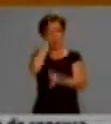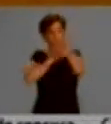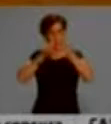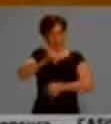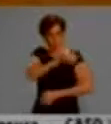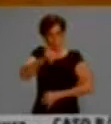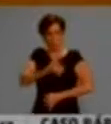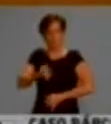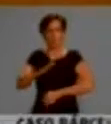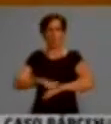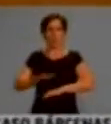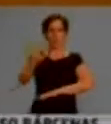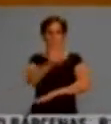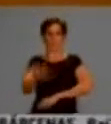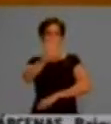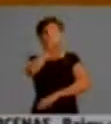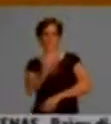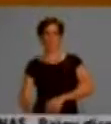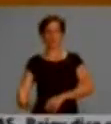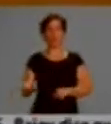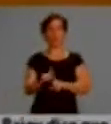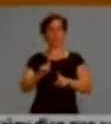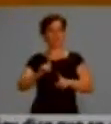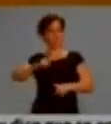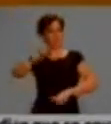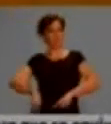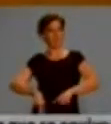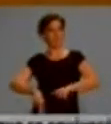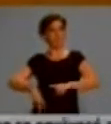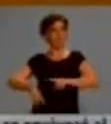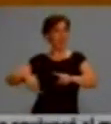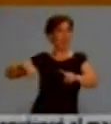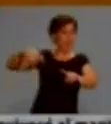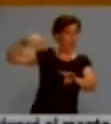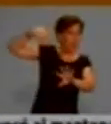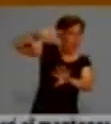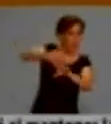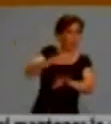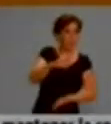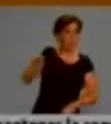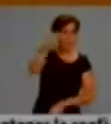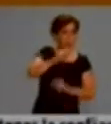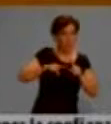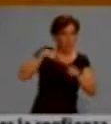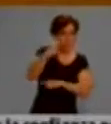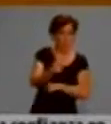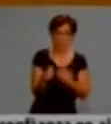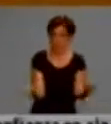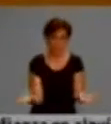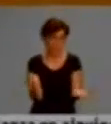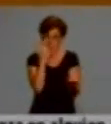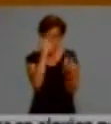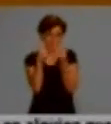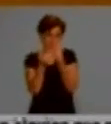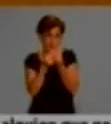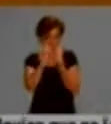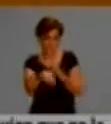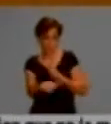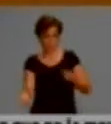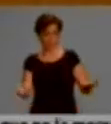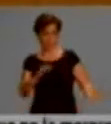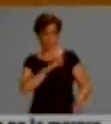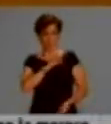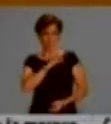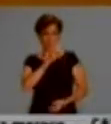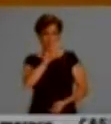darle apariencia de verosimilitud 20 años después? ¿Verdad que no cabe, señores del Partido Popular? No